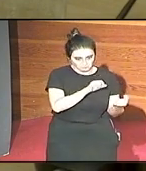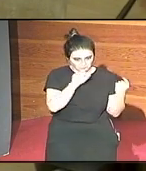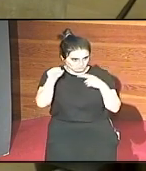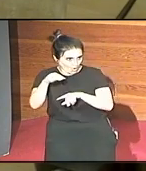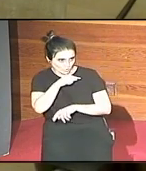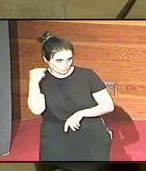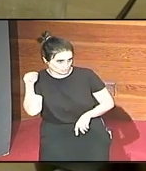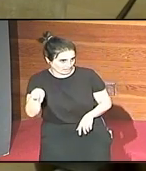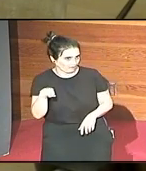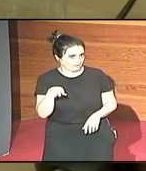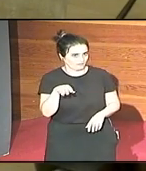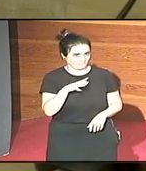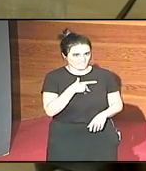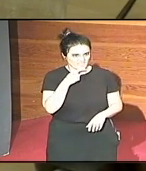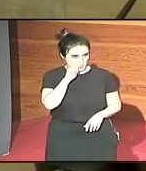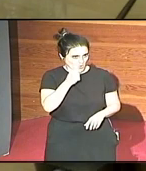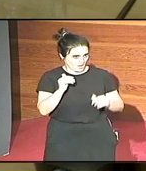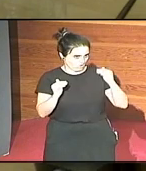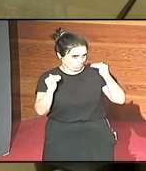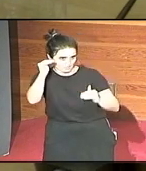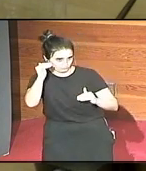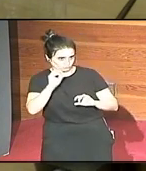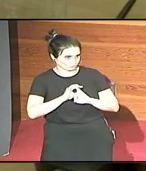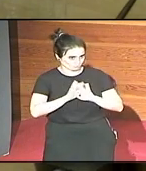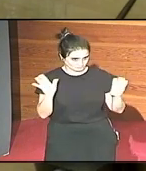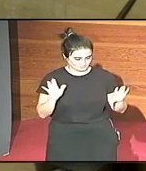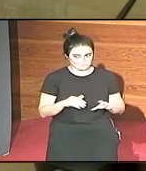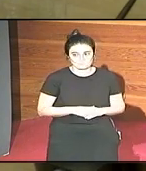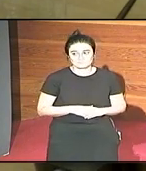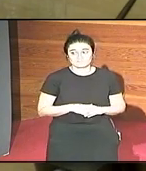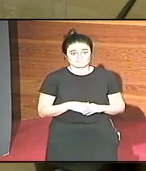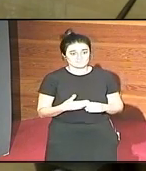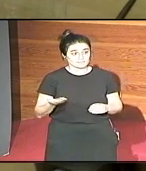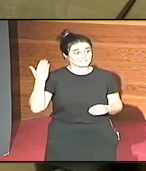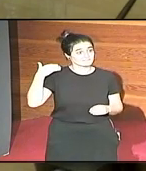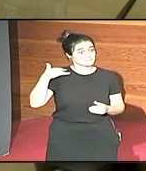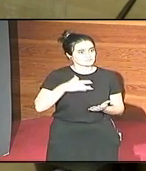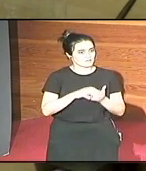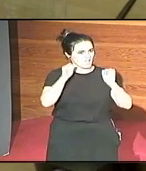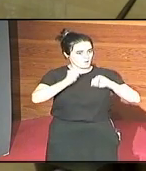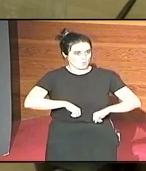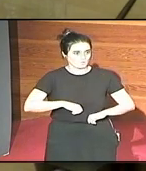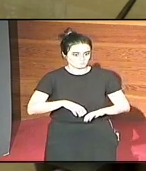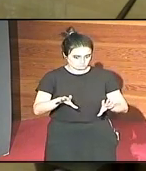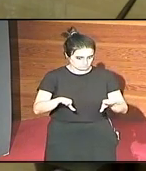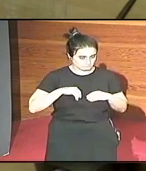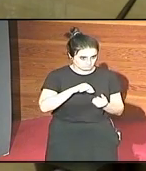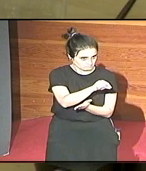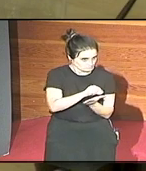Ucrania estaba en una situación de inferioridad total y aceptó estos acuerdos de Minsk, que obviamente eran